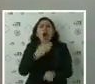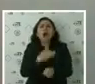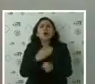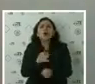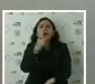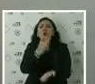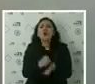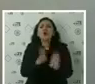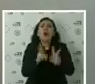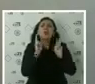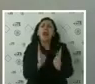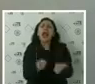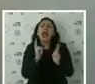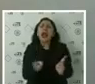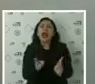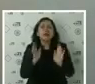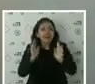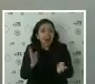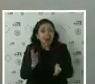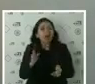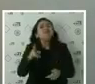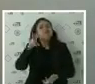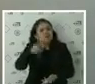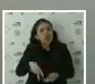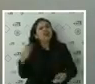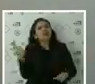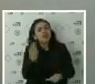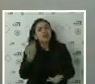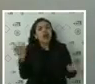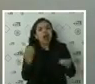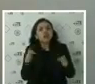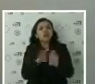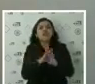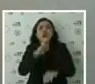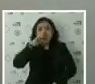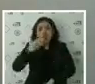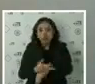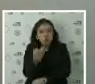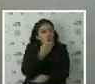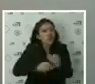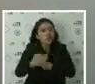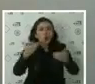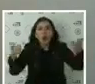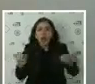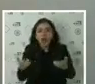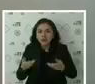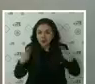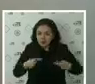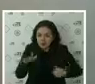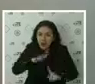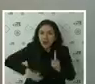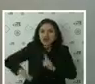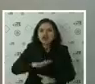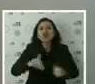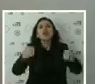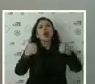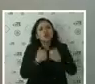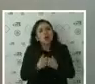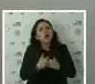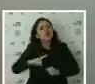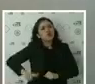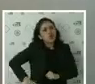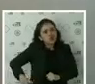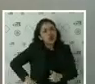en una plática, sino que realmente pues sea una corresponsabilidad entre todos, entre la población y entre